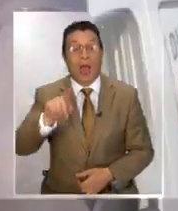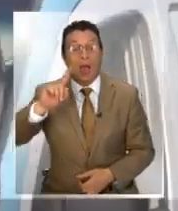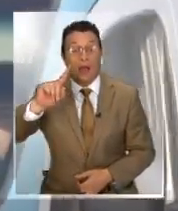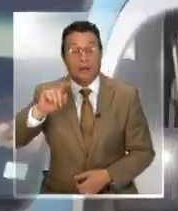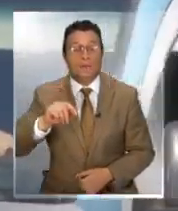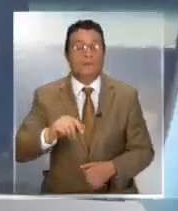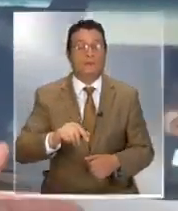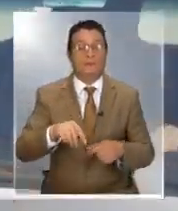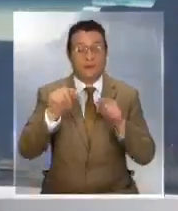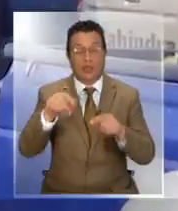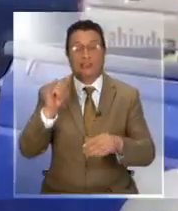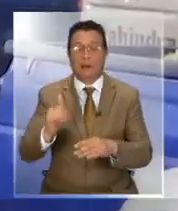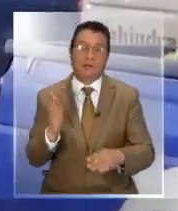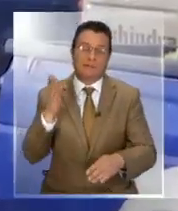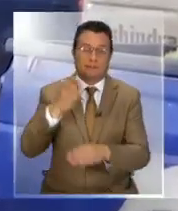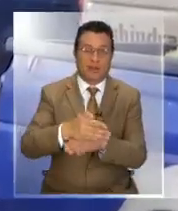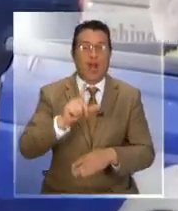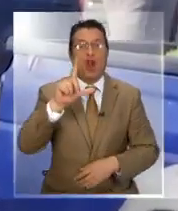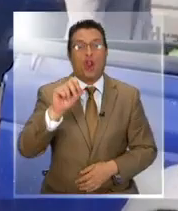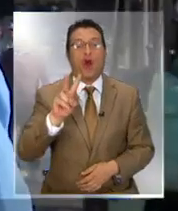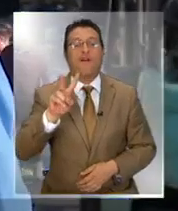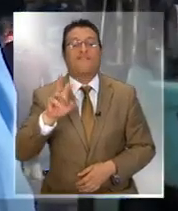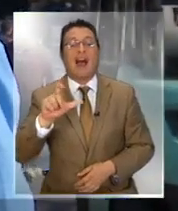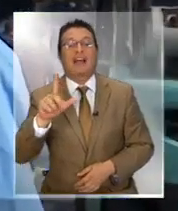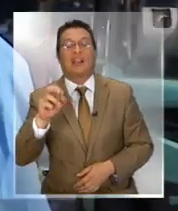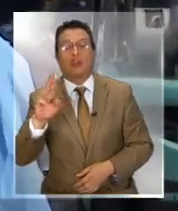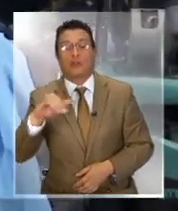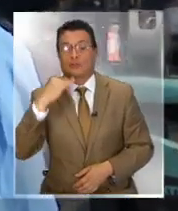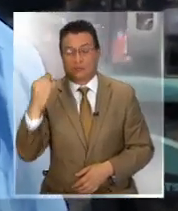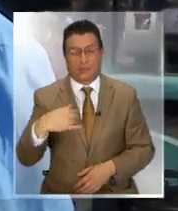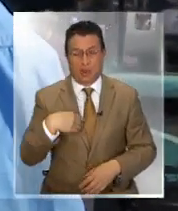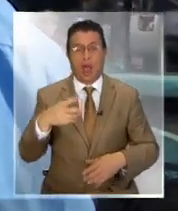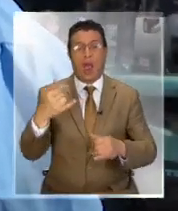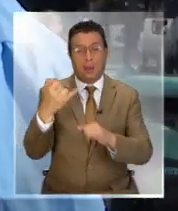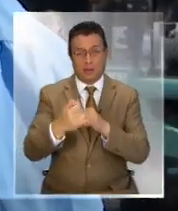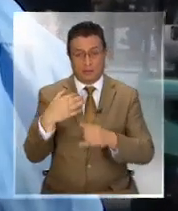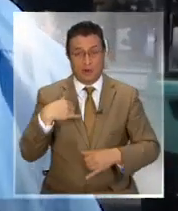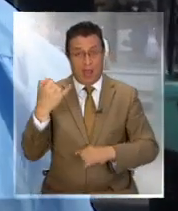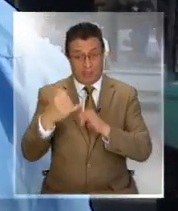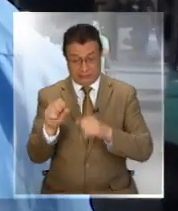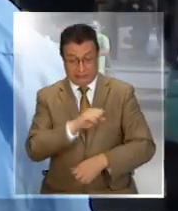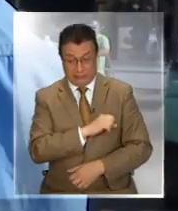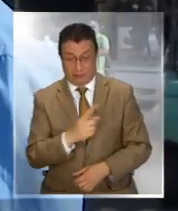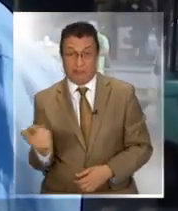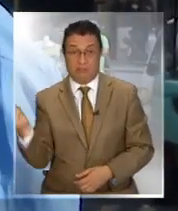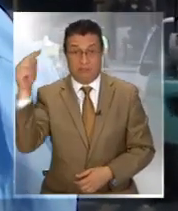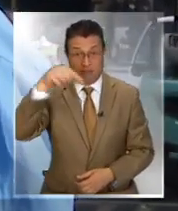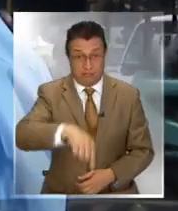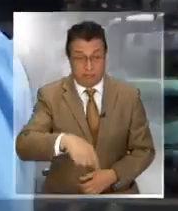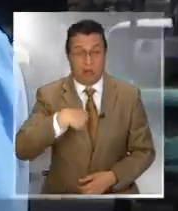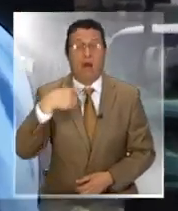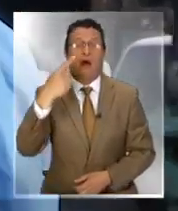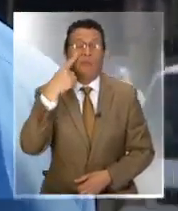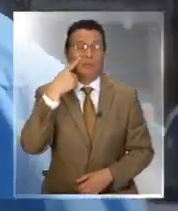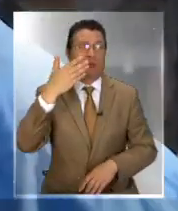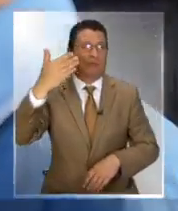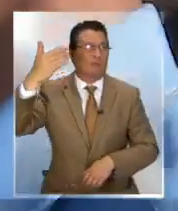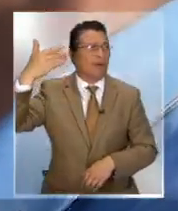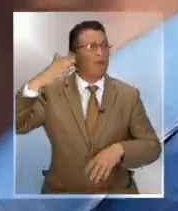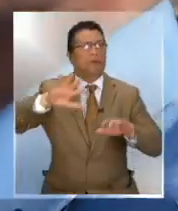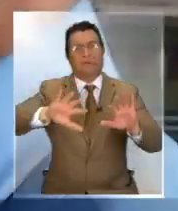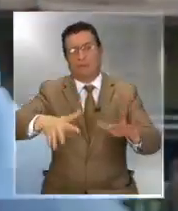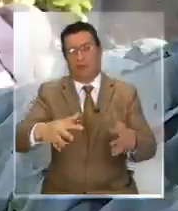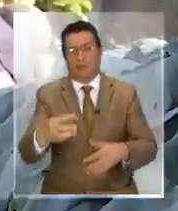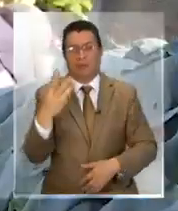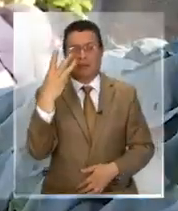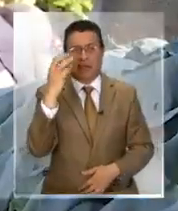Siempre estoy viniendo a Los Vallidores, tengo harto amigo aquí. Desde en el fondo que llegué aquí a Santiago, conozco a Los Vallidores. Pues, o sea, yo estoy hablando de... más de 30 años,